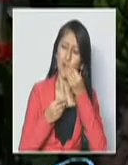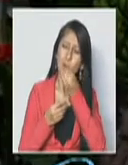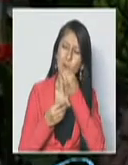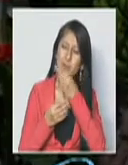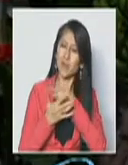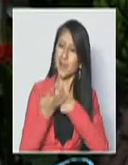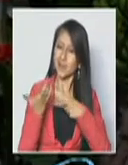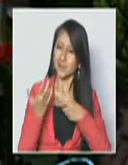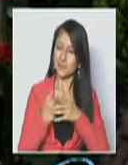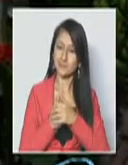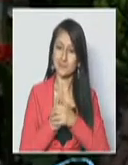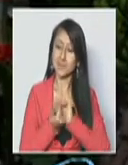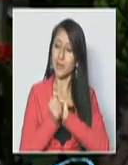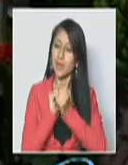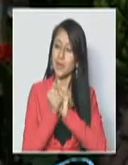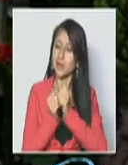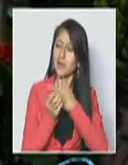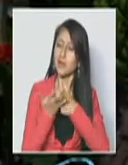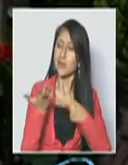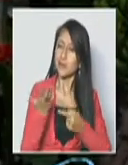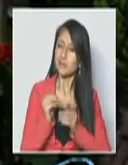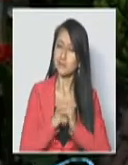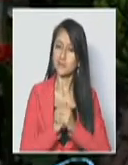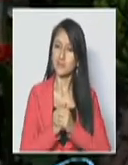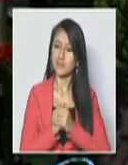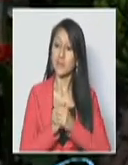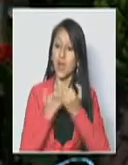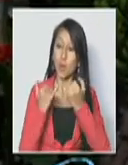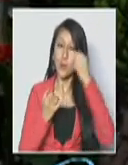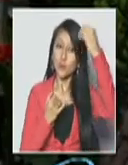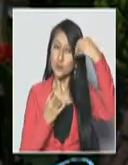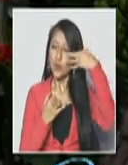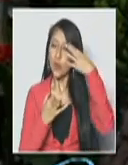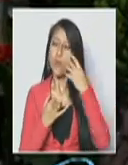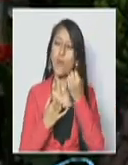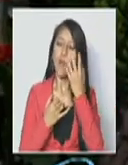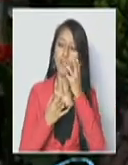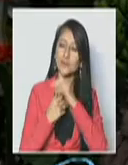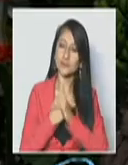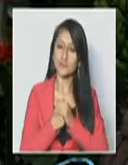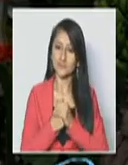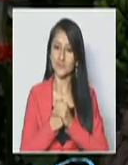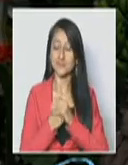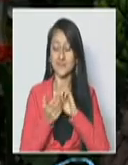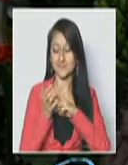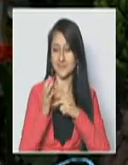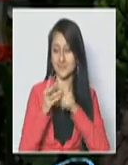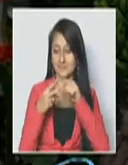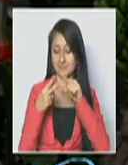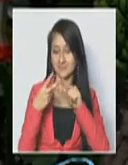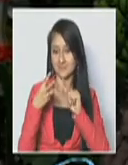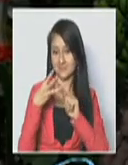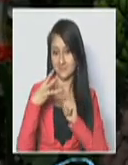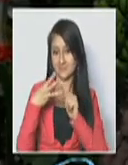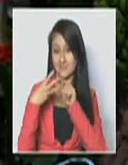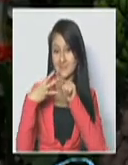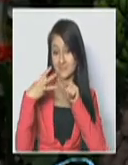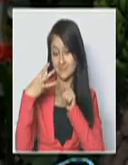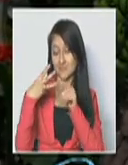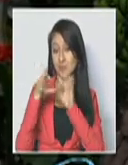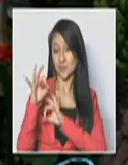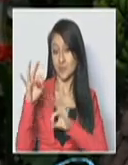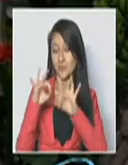comiendo qué deporte están haciendo cuánto sólo están recibiendo básicamente tres aspectos